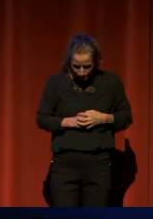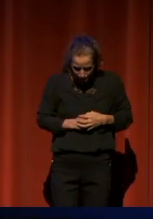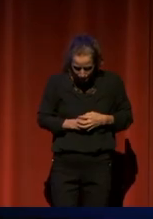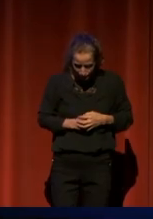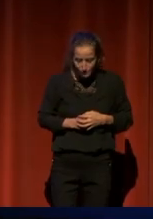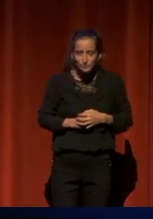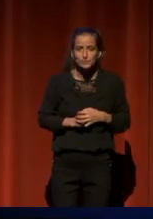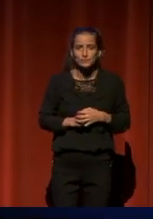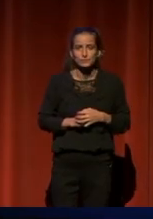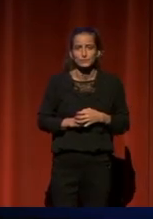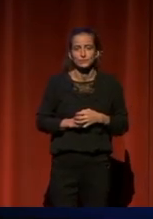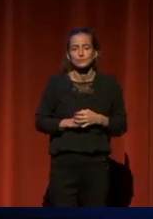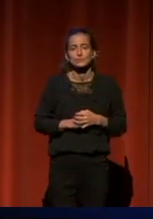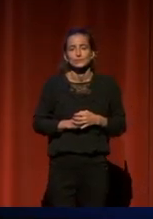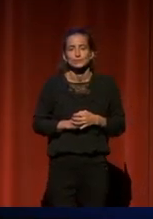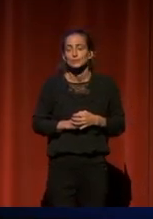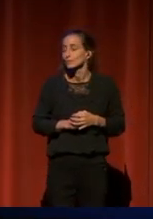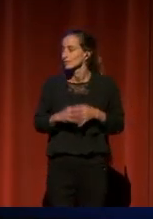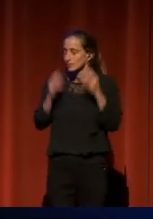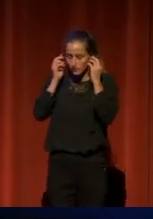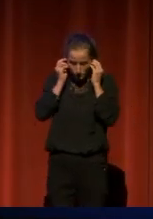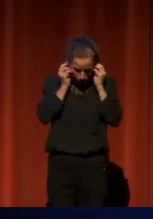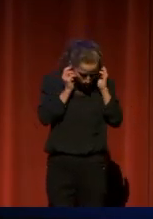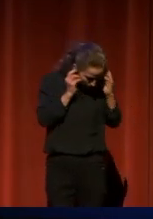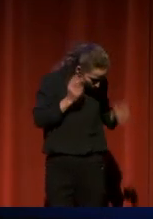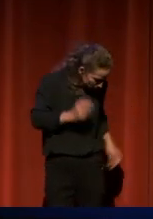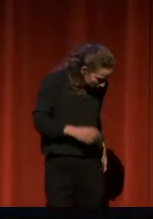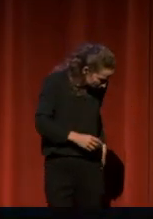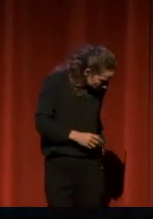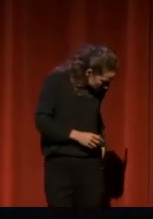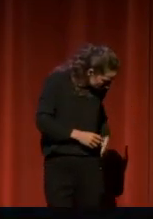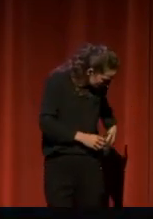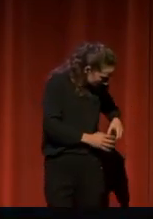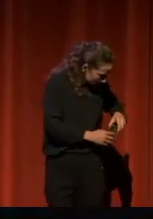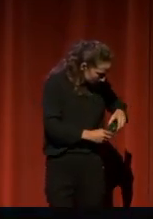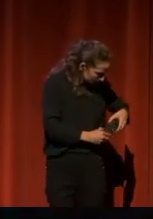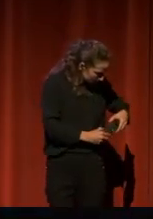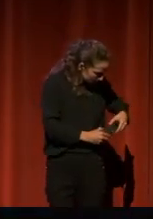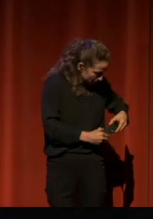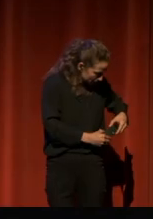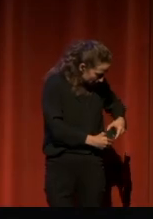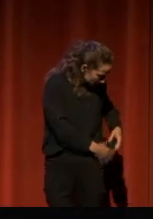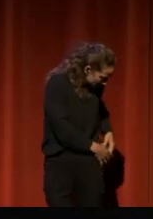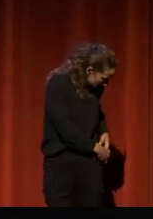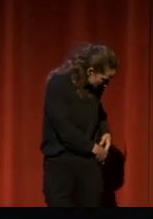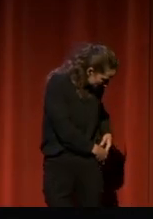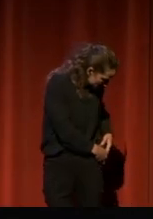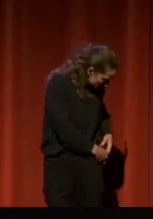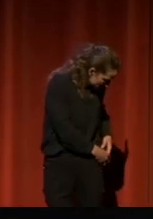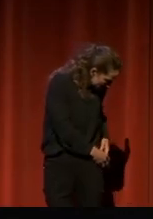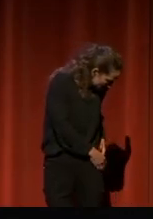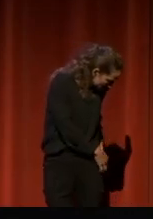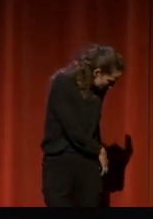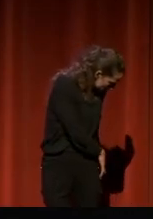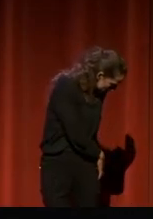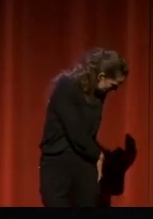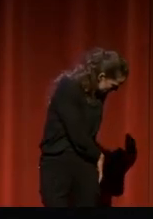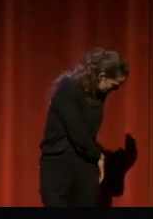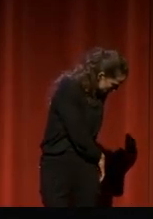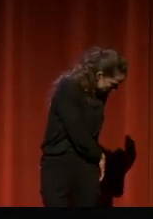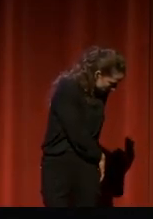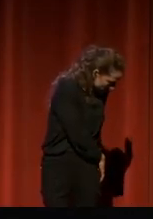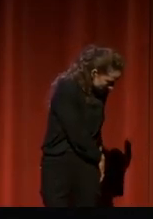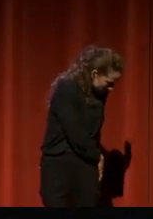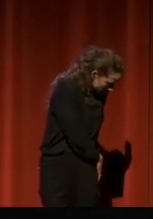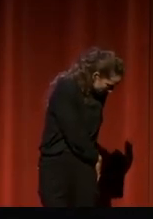dudas pues muchas gracias que como decía desde nua yor se va a conectar ahora con nosotros no sé ya lo